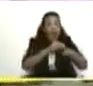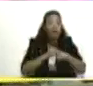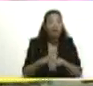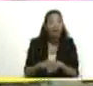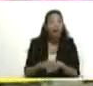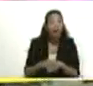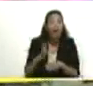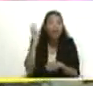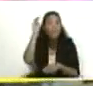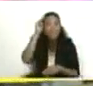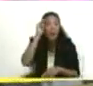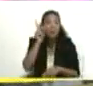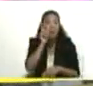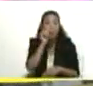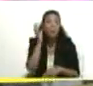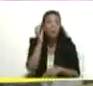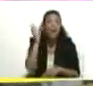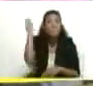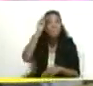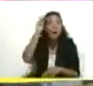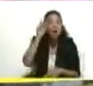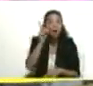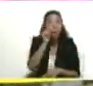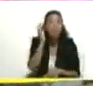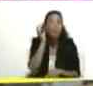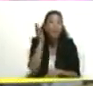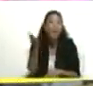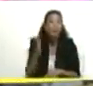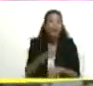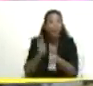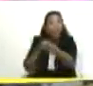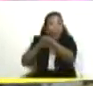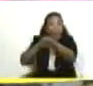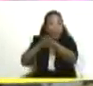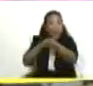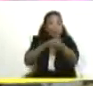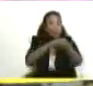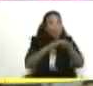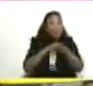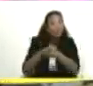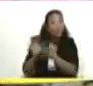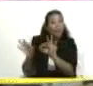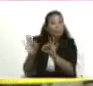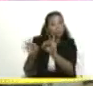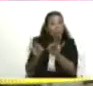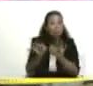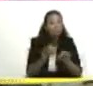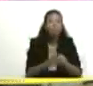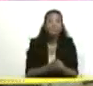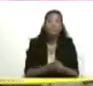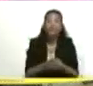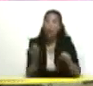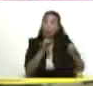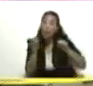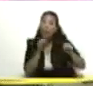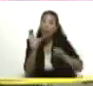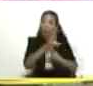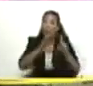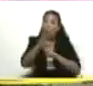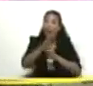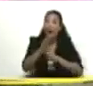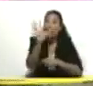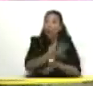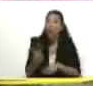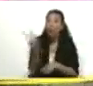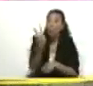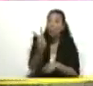a las maestras y a los maestros. Hay que tocar la campana a los movimientos culturales del